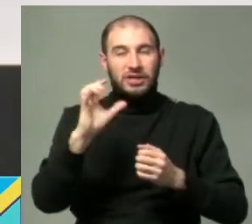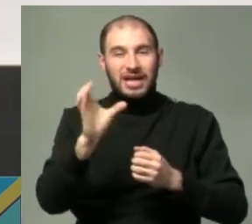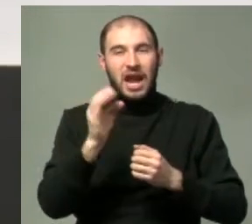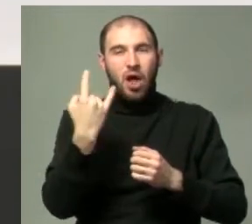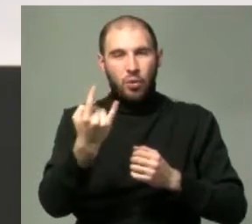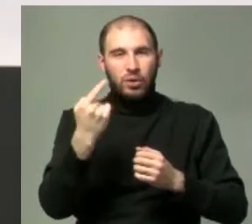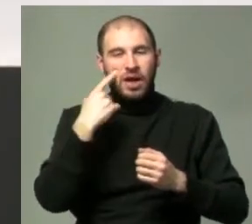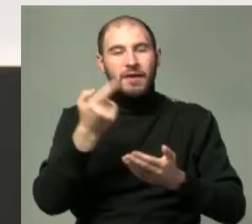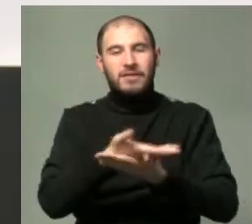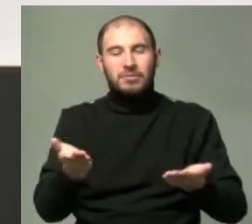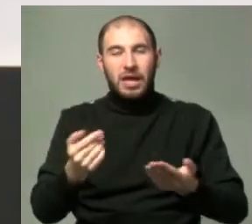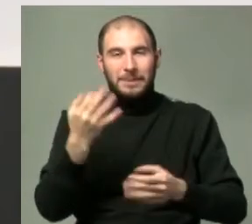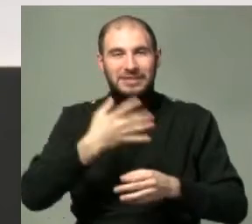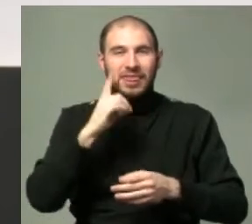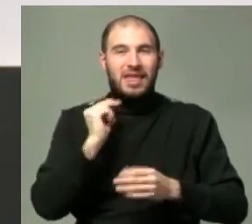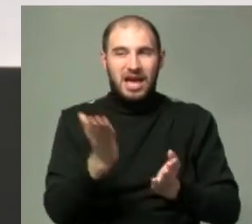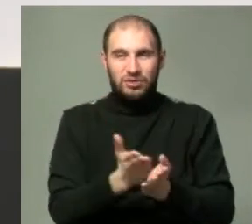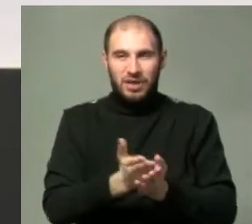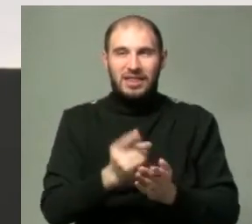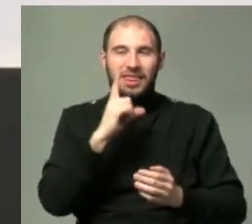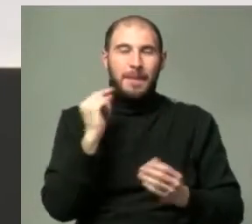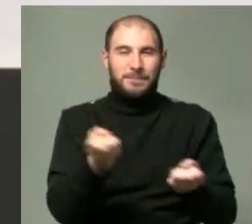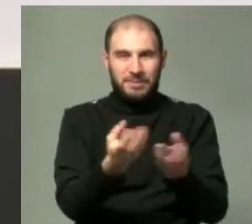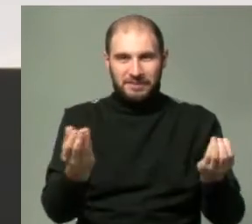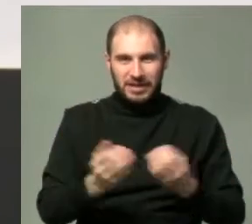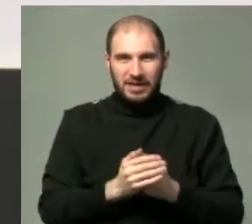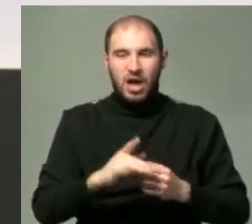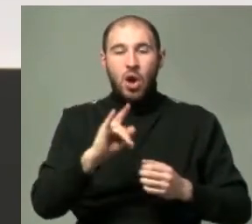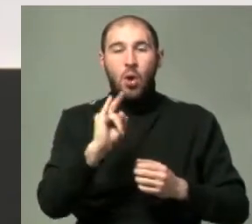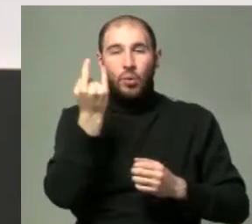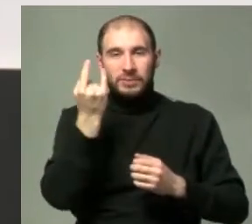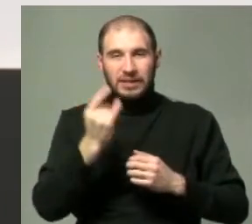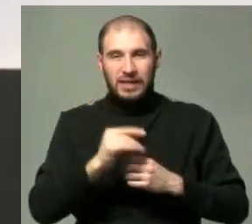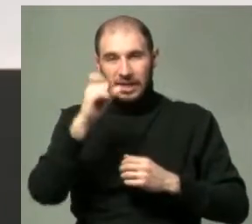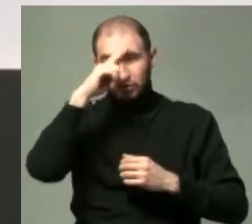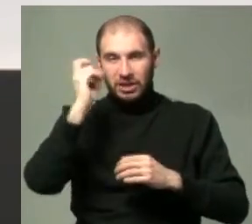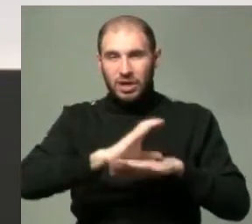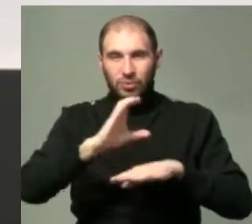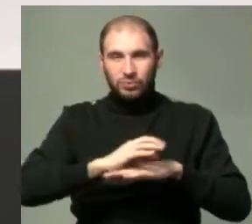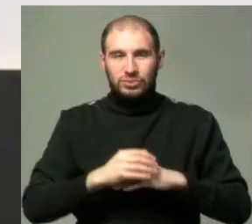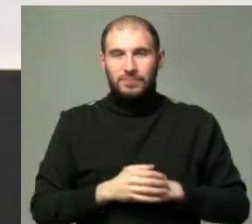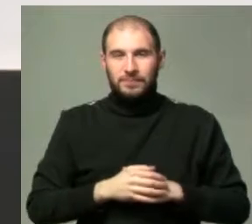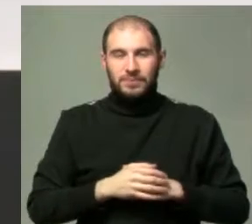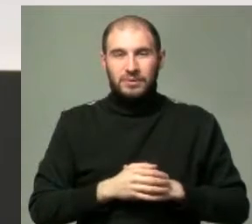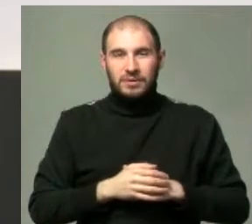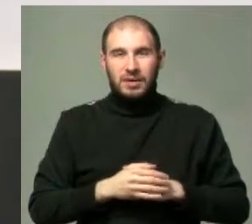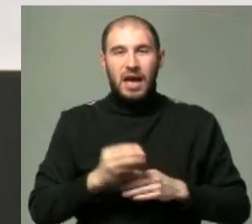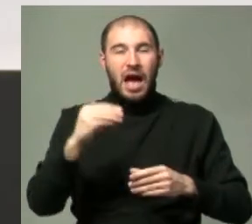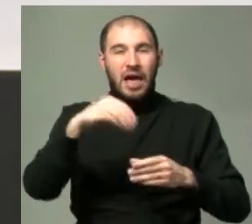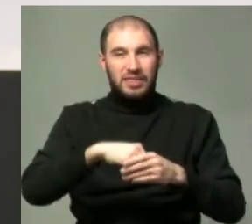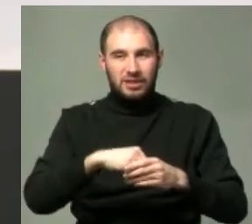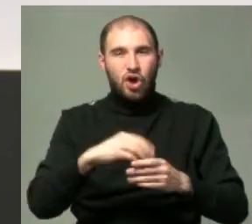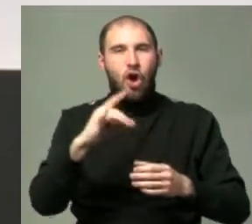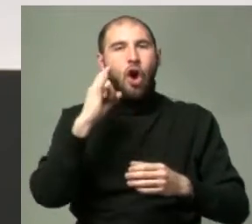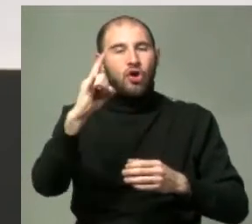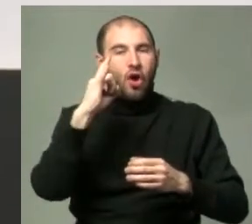hace transmisión especial por el Día del Estudiante, por el Día de la Primavera y la Universidad Nacional de Cuyo integrando el rock,